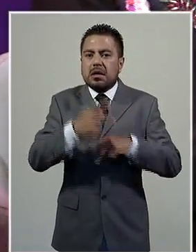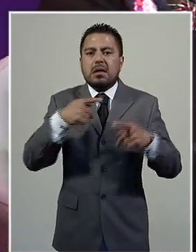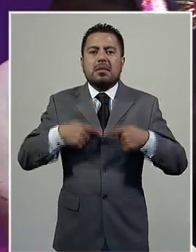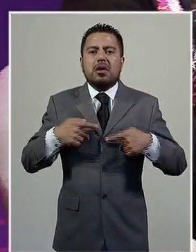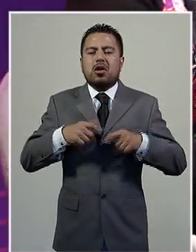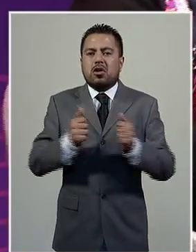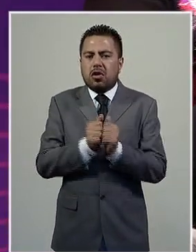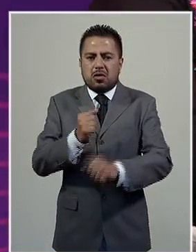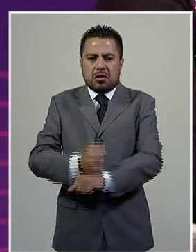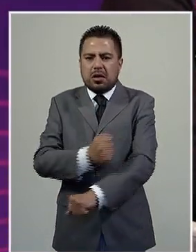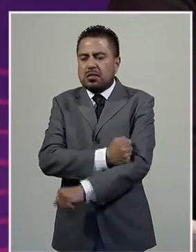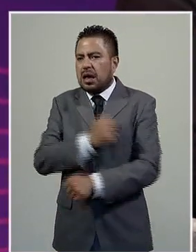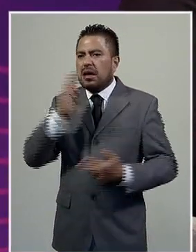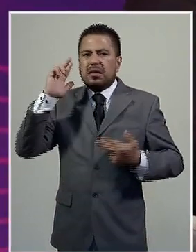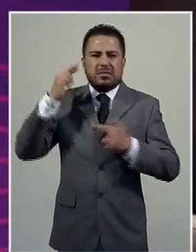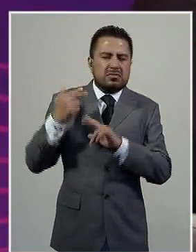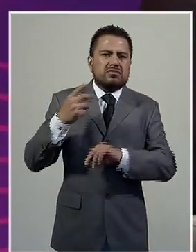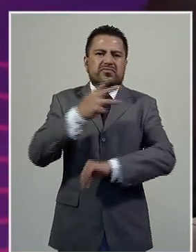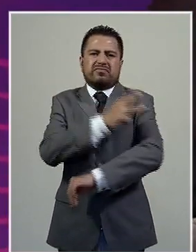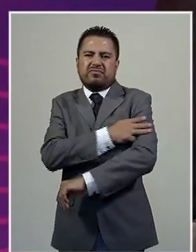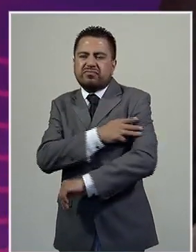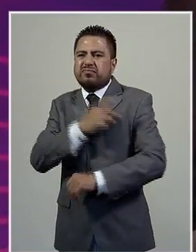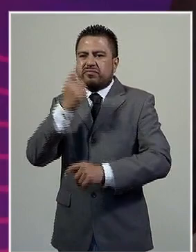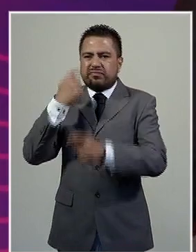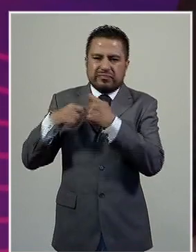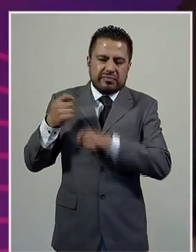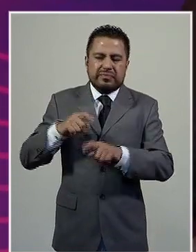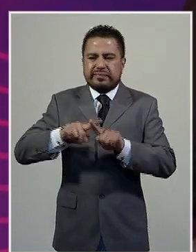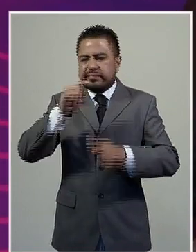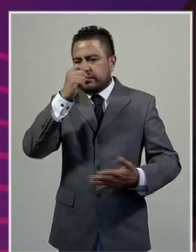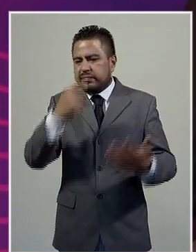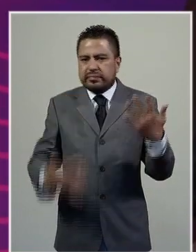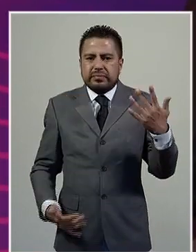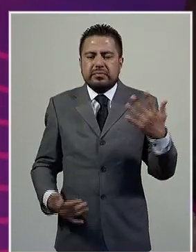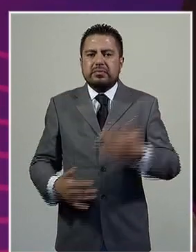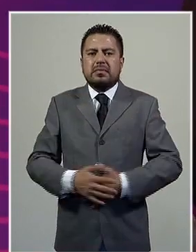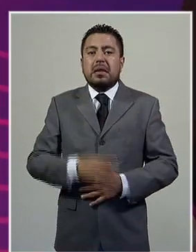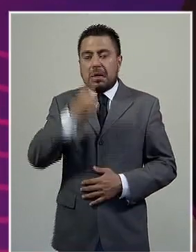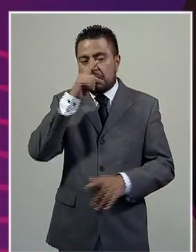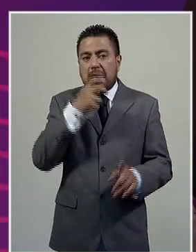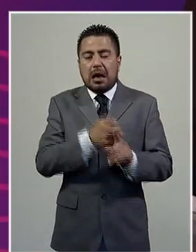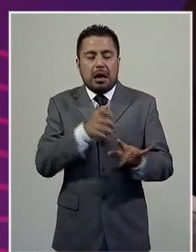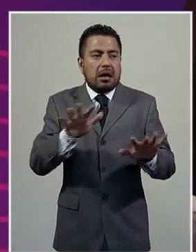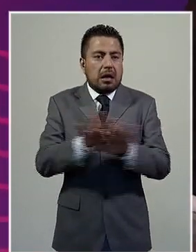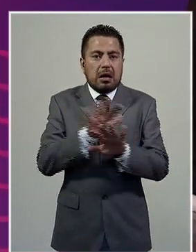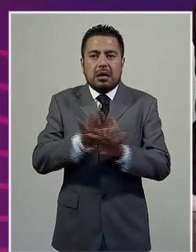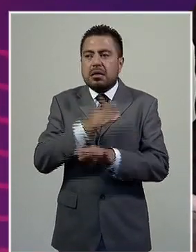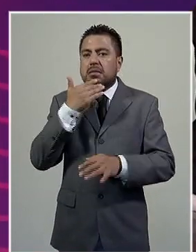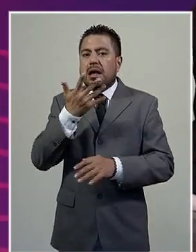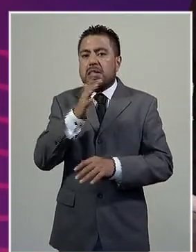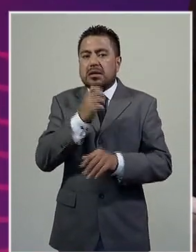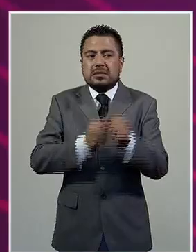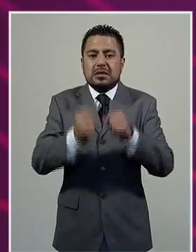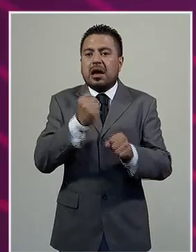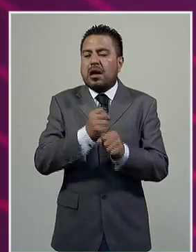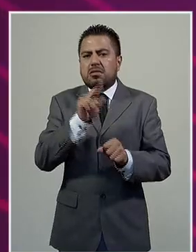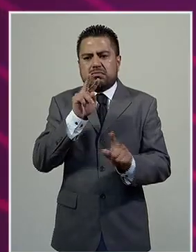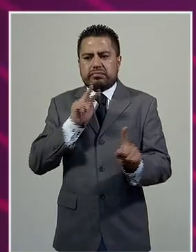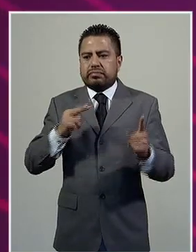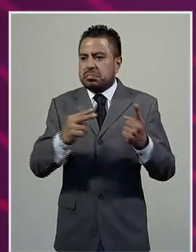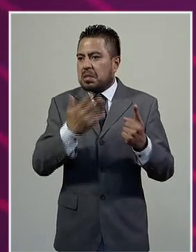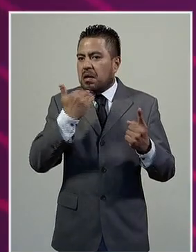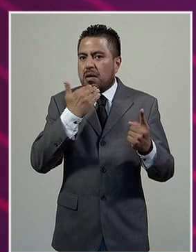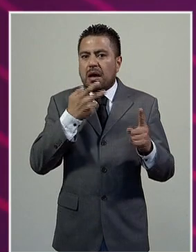con tatuajes, expansiones, dreadlocks, rastas, etc. Entonces, para mí eso ya fue un cambio porque hace 10 años no los veíamos.